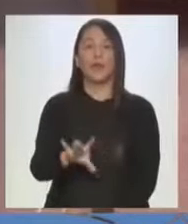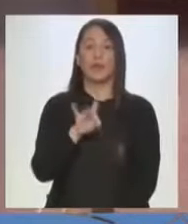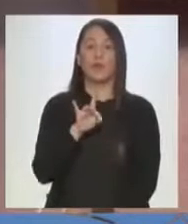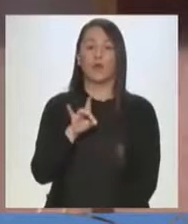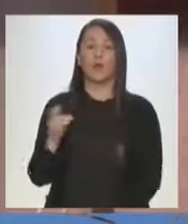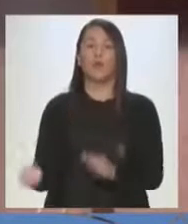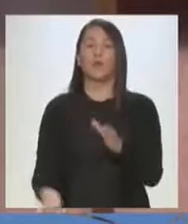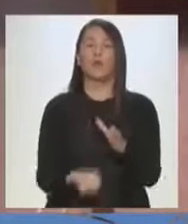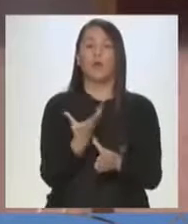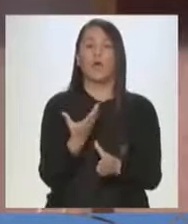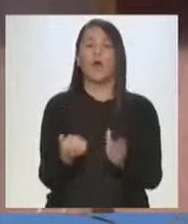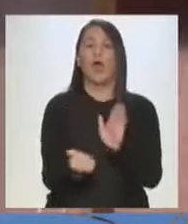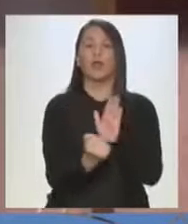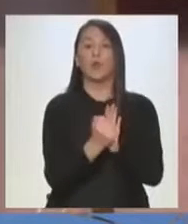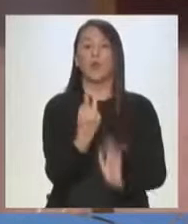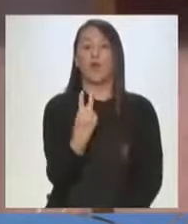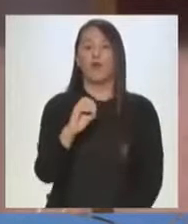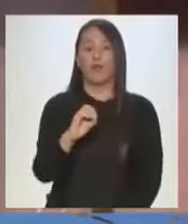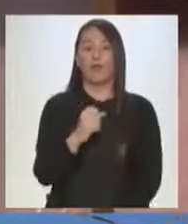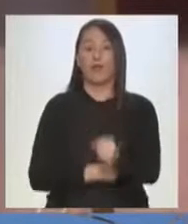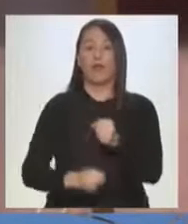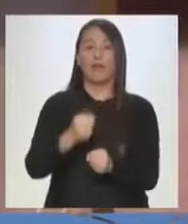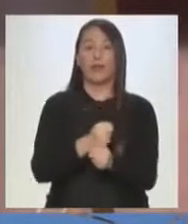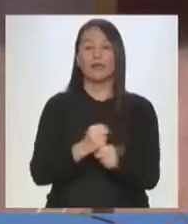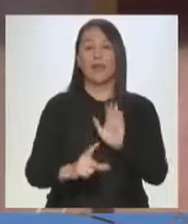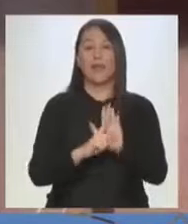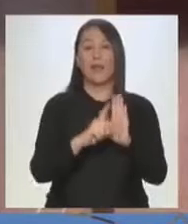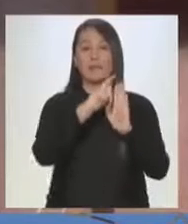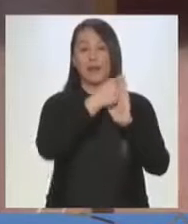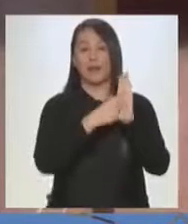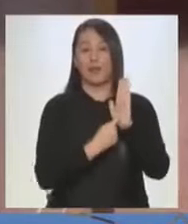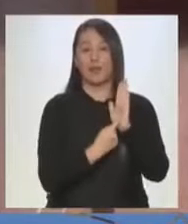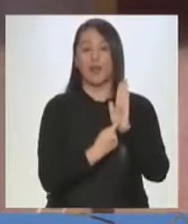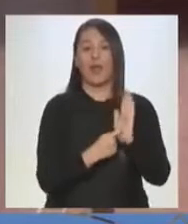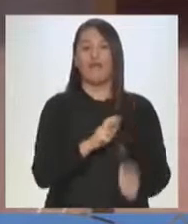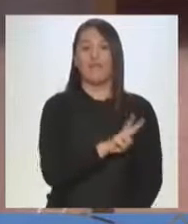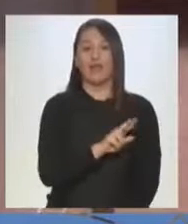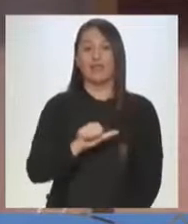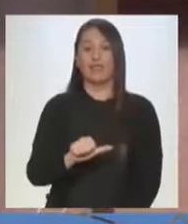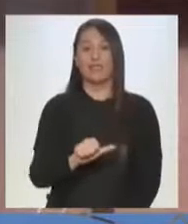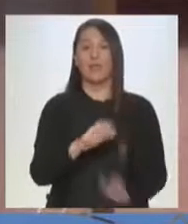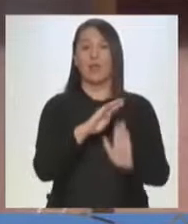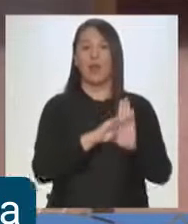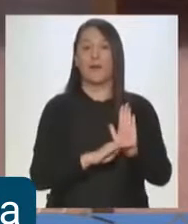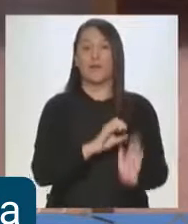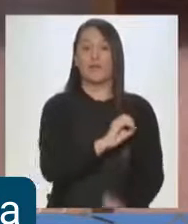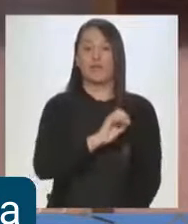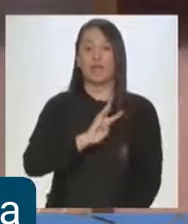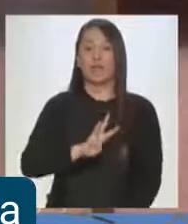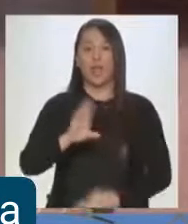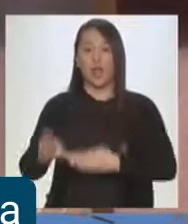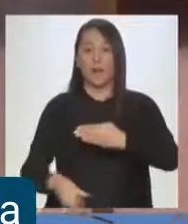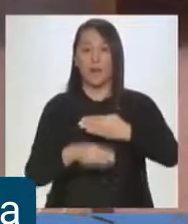incorporar un nuevo artículo 20, en donde se reemplaza en la Ley de Presupuestos, específicamente la glosa 26 del programa 03, Operaciones